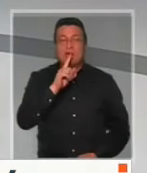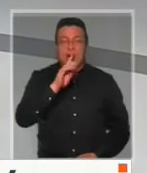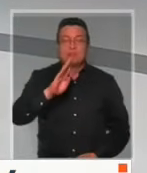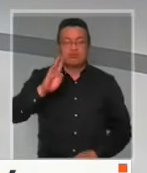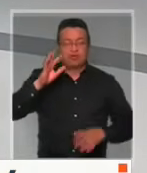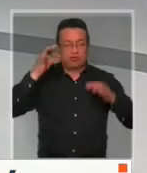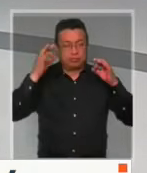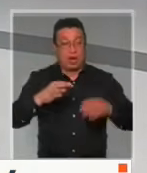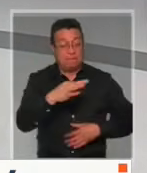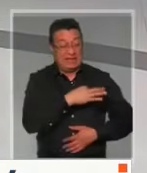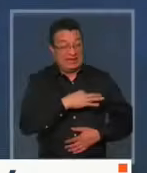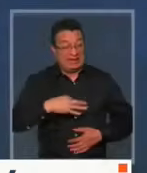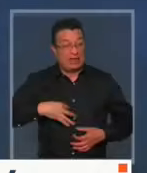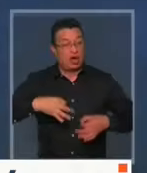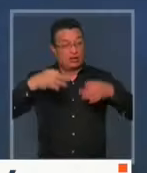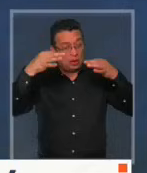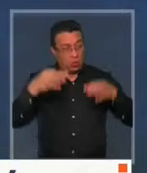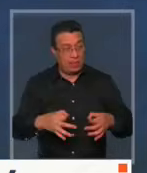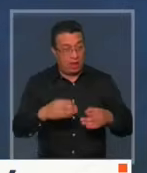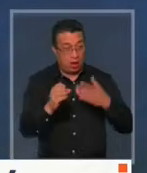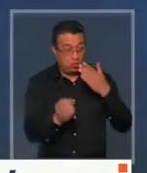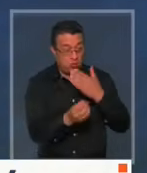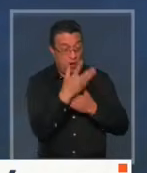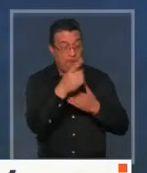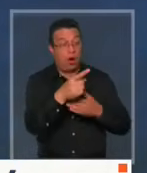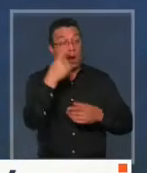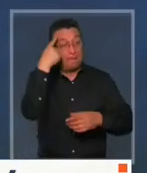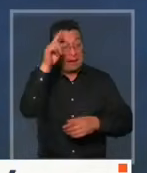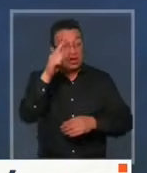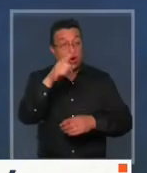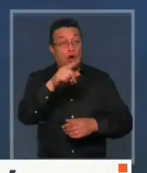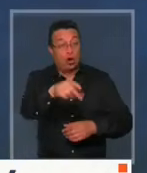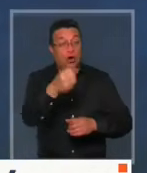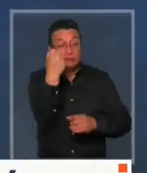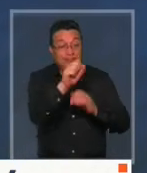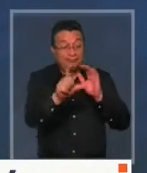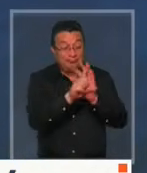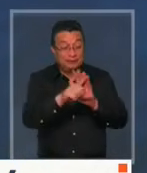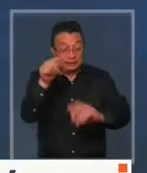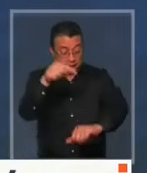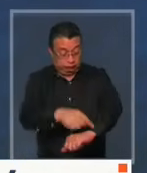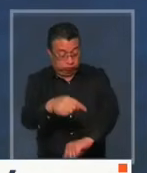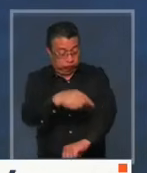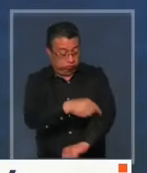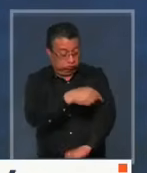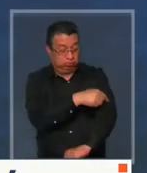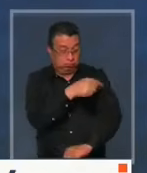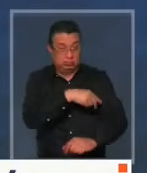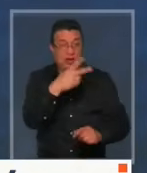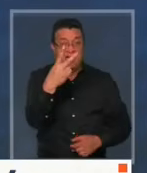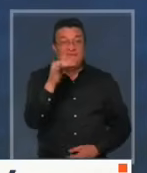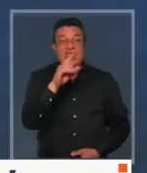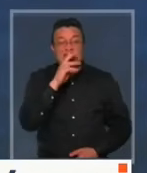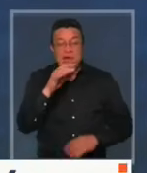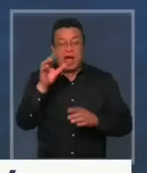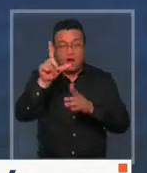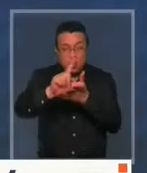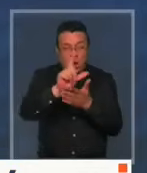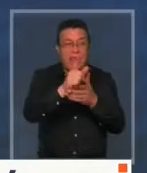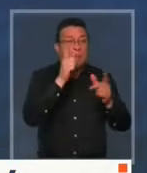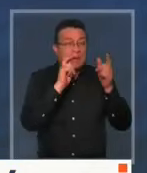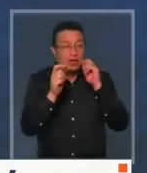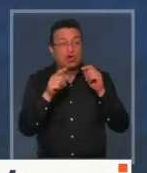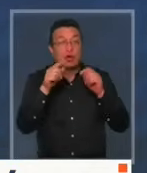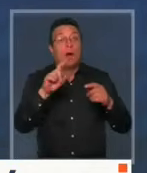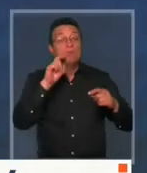creábamos un Ministerio de Seguridad, pero en el territorio donde se cometen los delitos, donde están las víctimas, donde están los barrios críticos, el que iba a